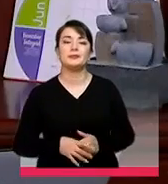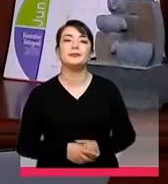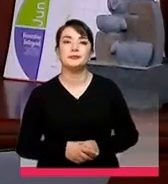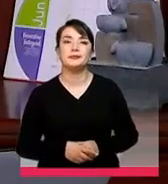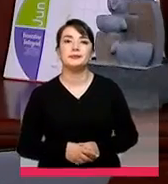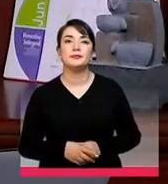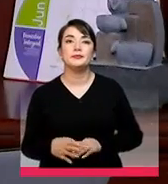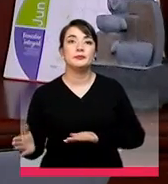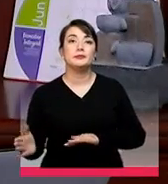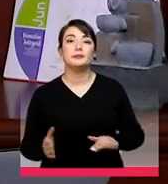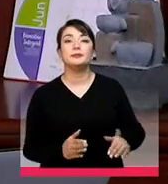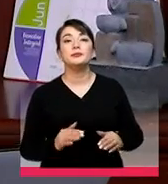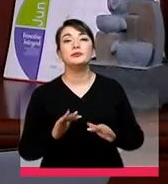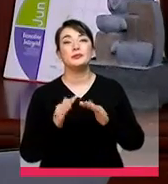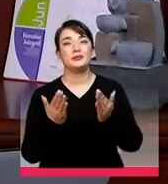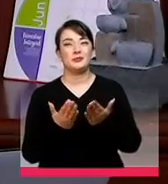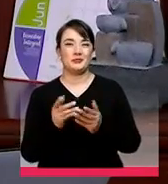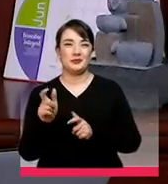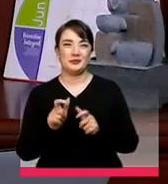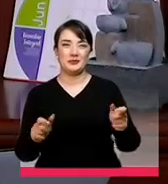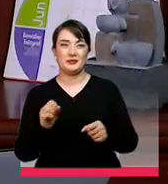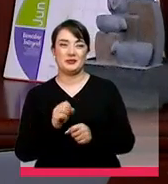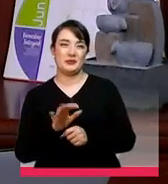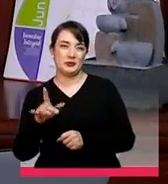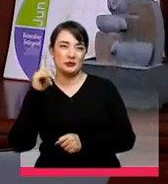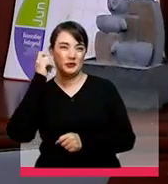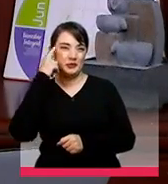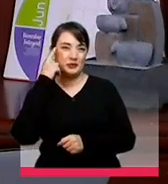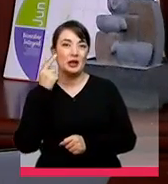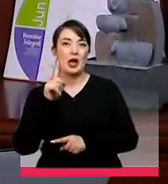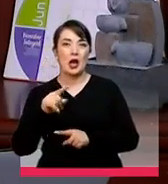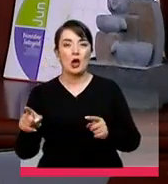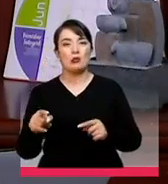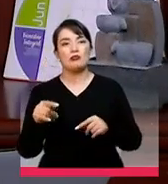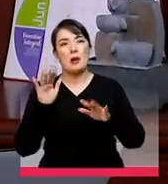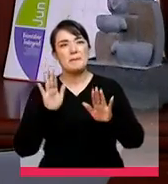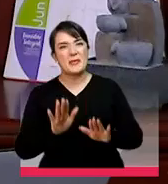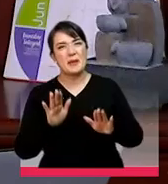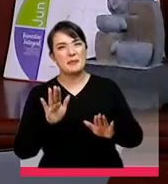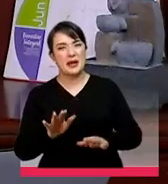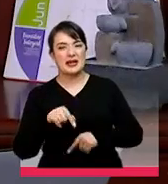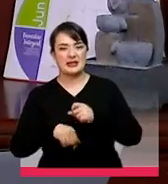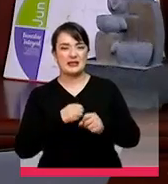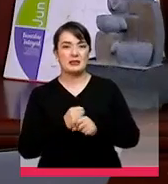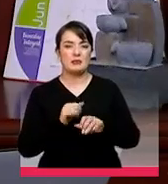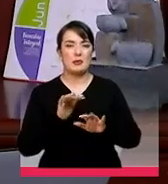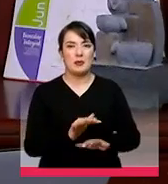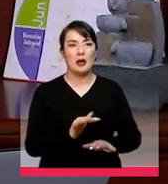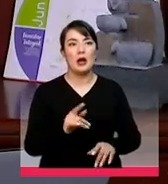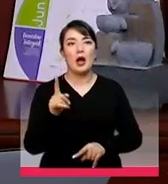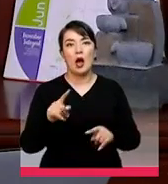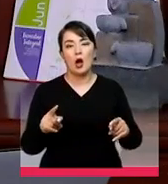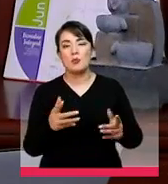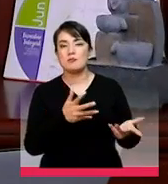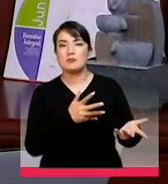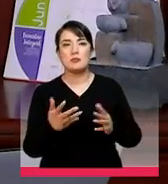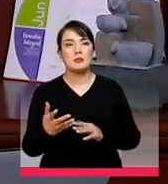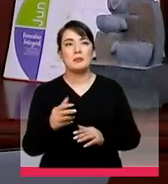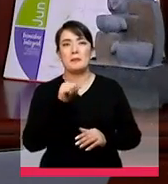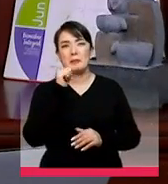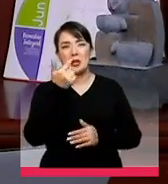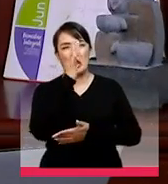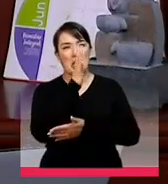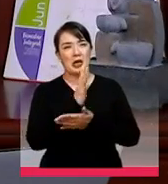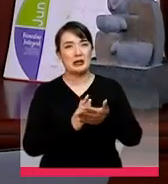Los estudiantes de colegios públicos cuyos profesores participaron en más paros en el año escolar obtuvieron en promedio peores resultados